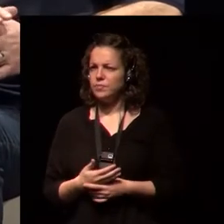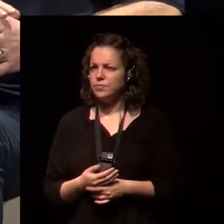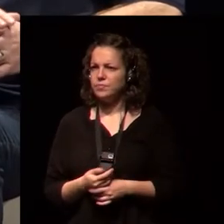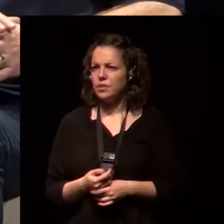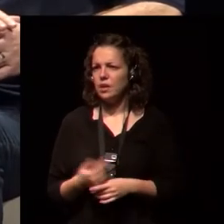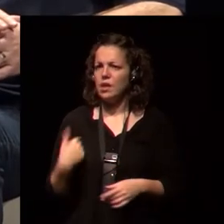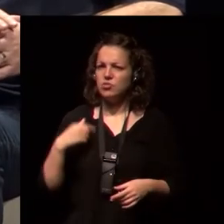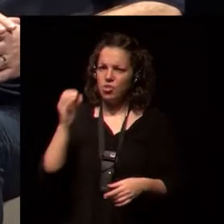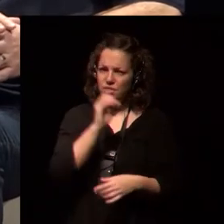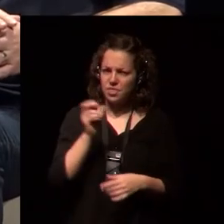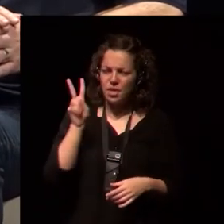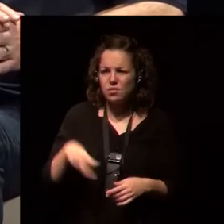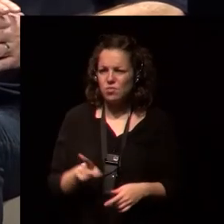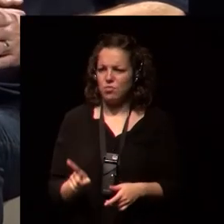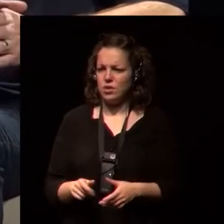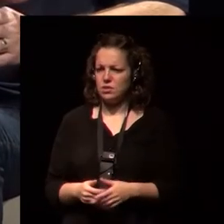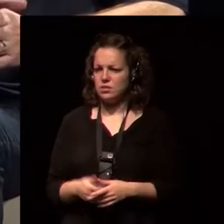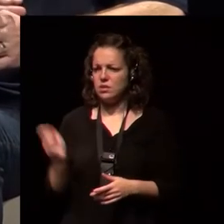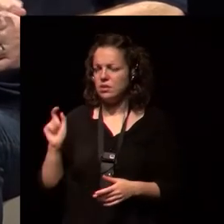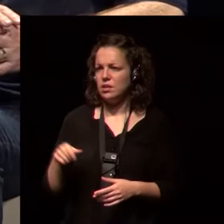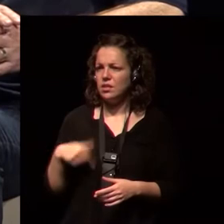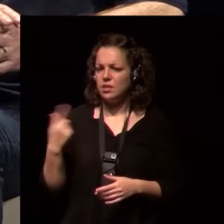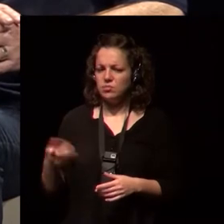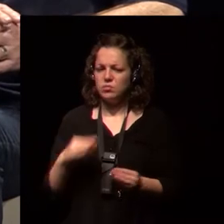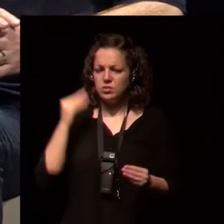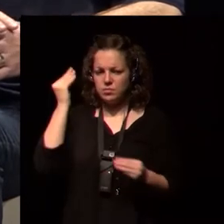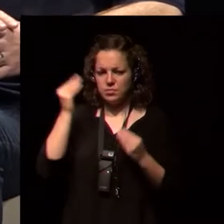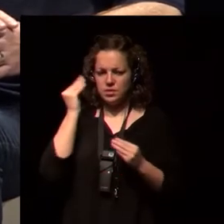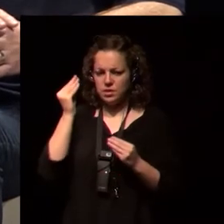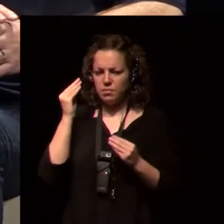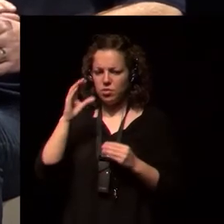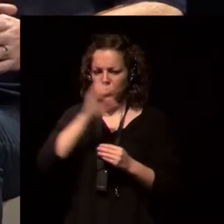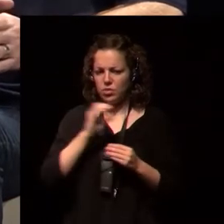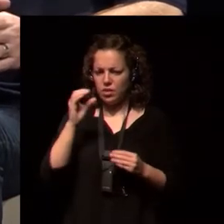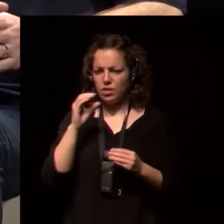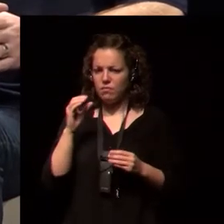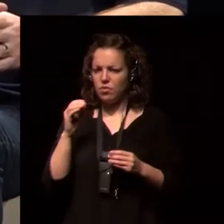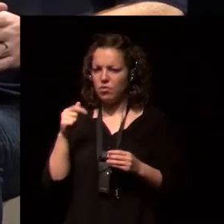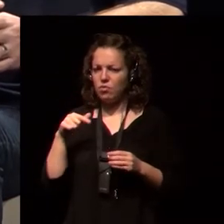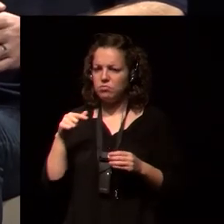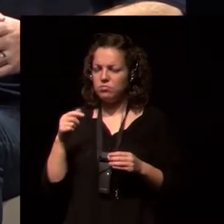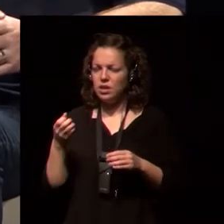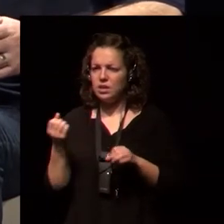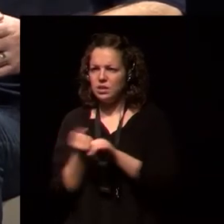no es una ciencia, y el aplicar el pensamiento científico a nuestro trabajo